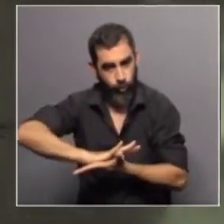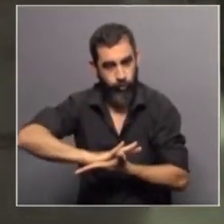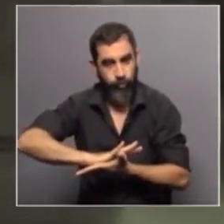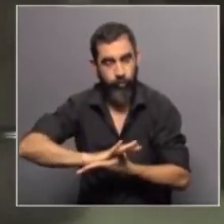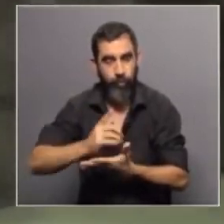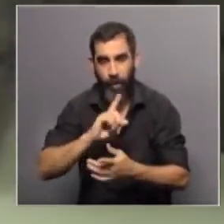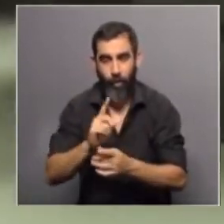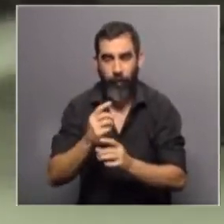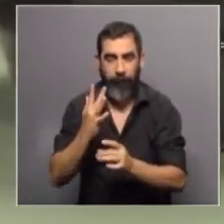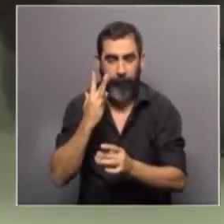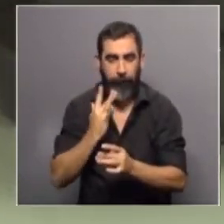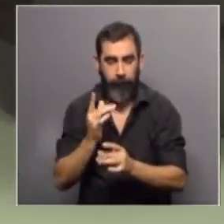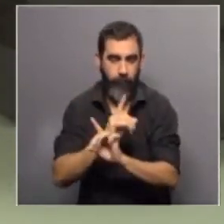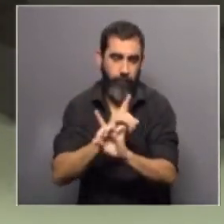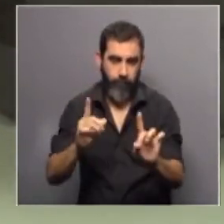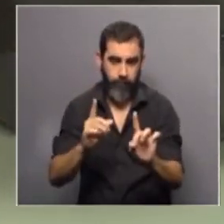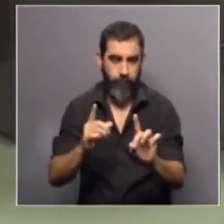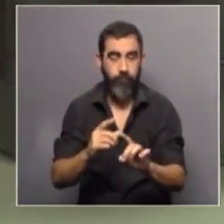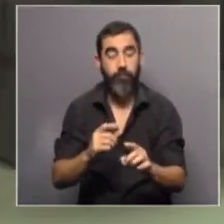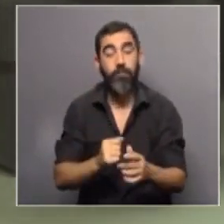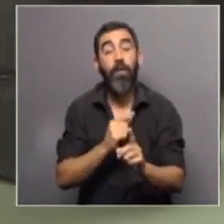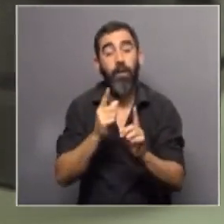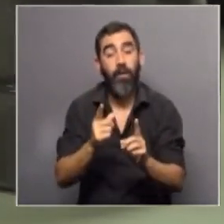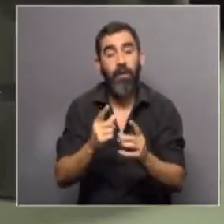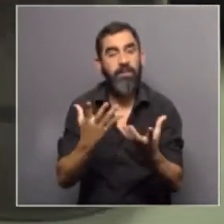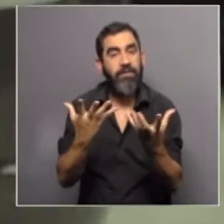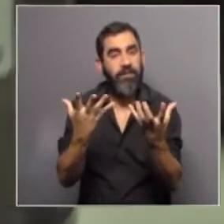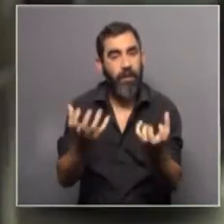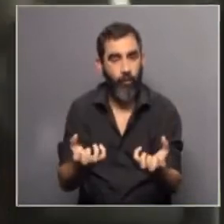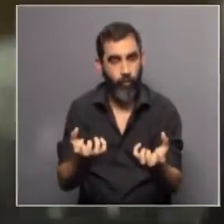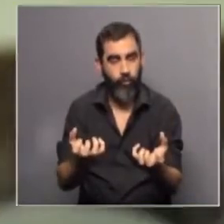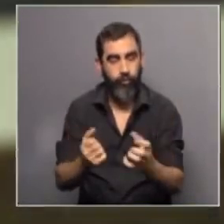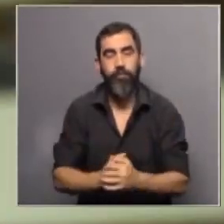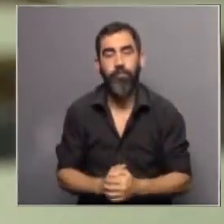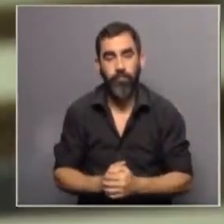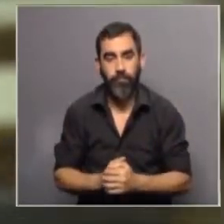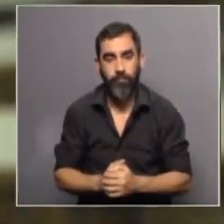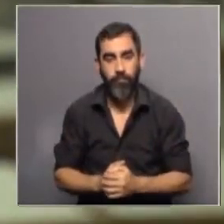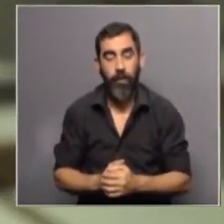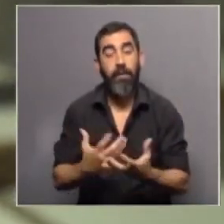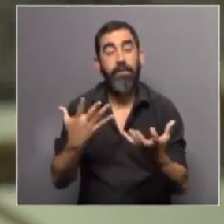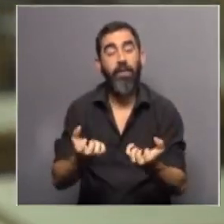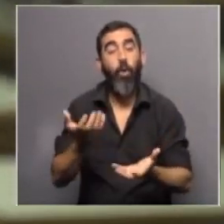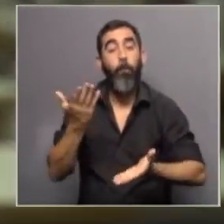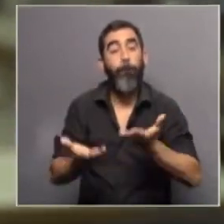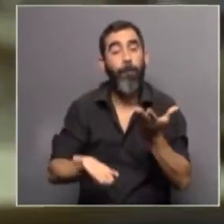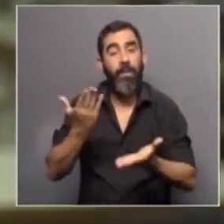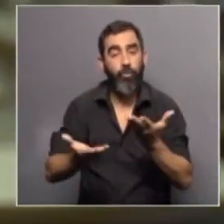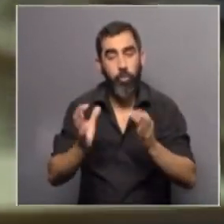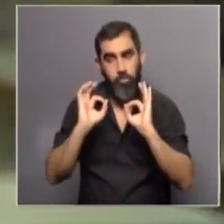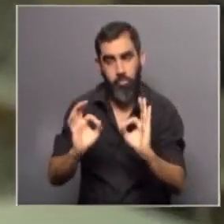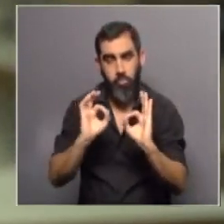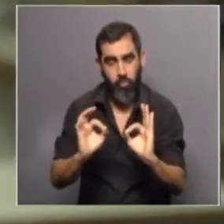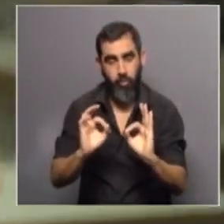de que no se oxide la muestra, hasta sequedad, es decir, secamos y pesamos hasta peso constante